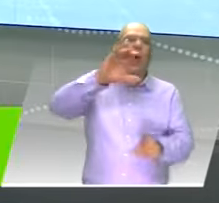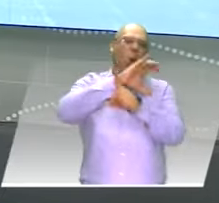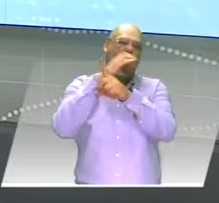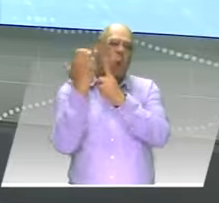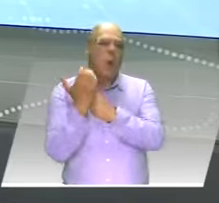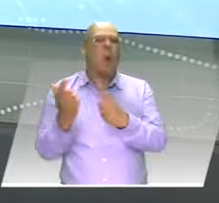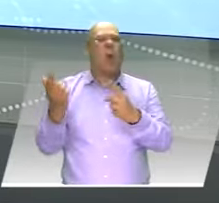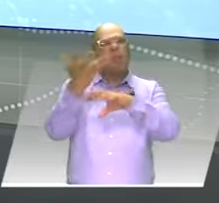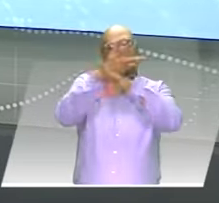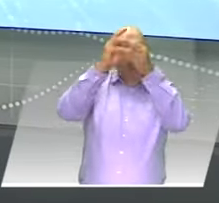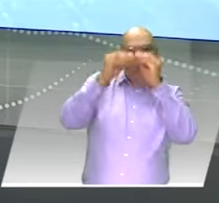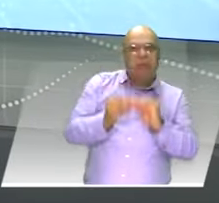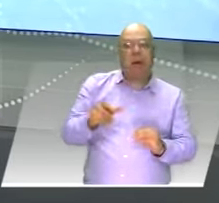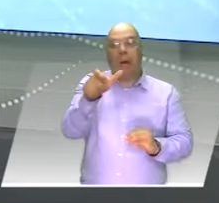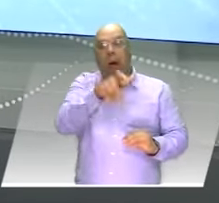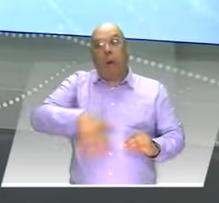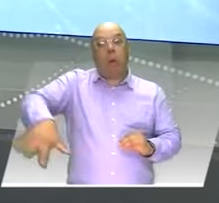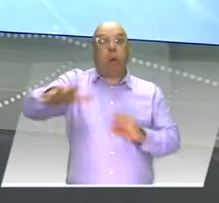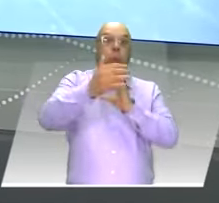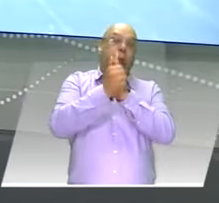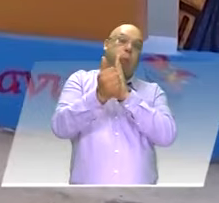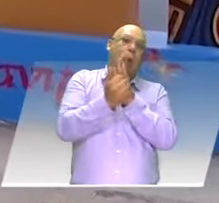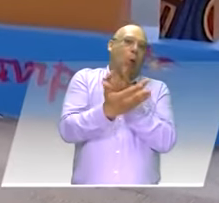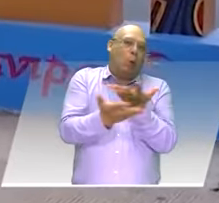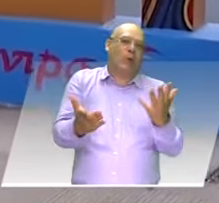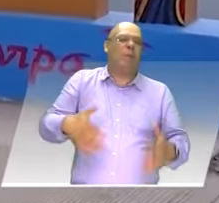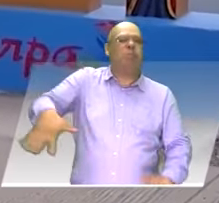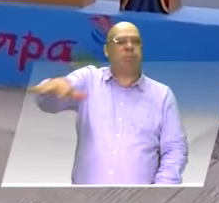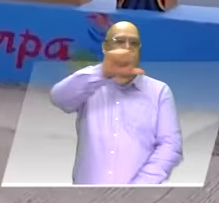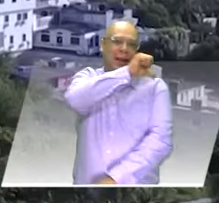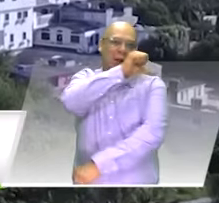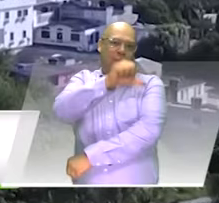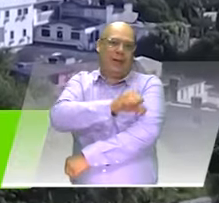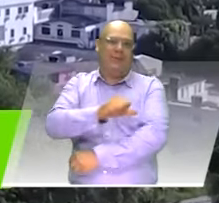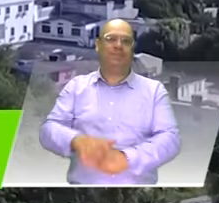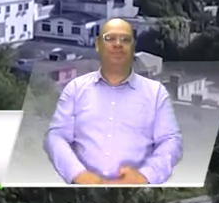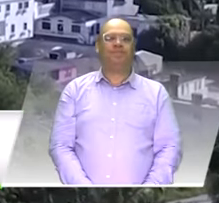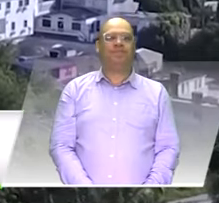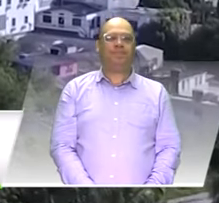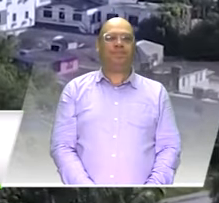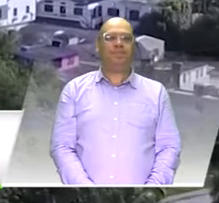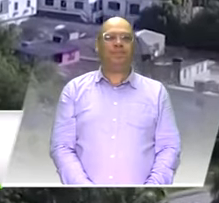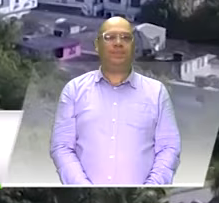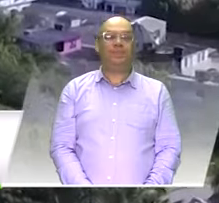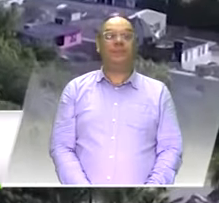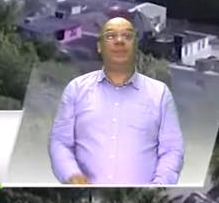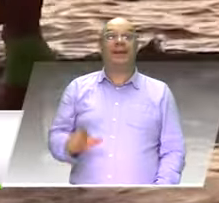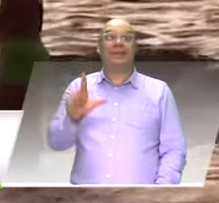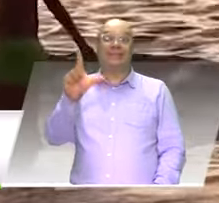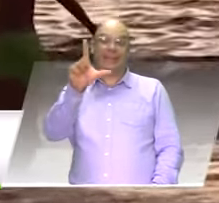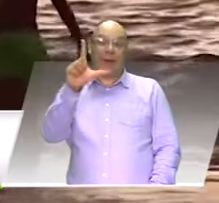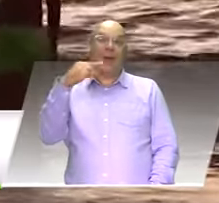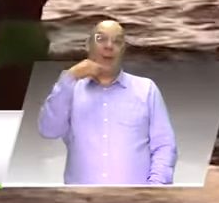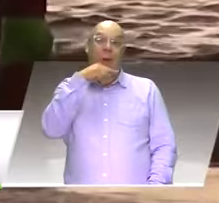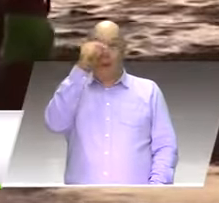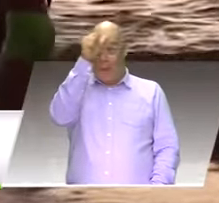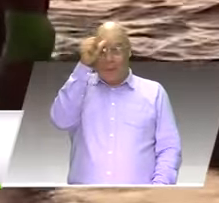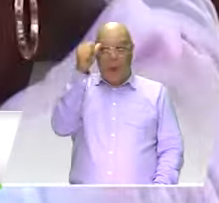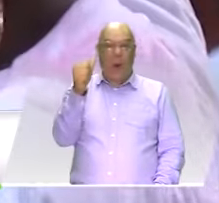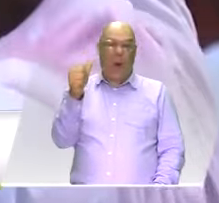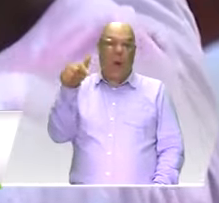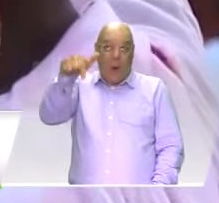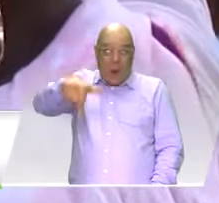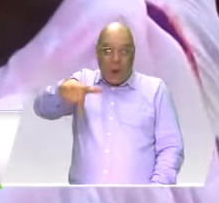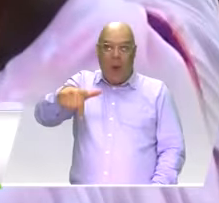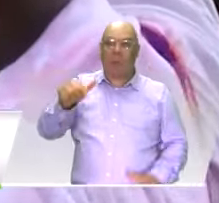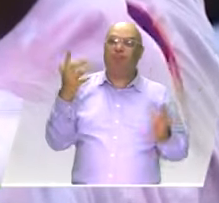el arte y el talento de la región coincidiendo con el puente de reyes magos necoclí realiza las fiestas